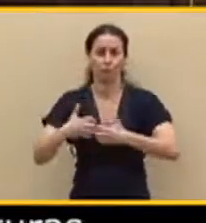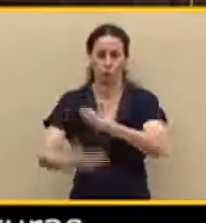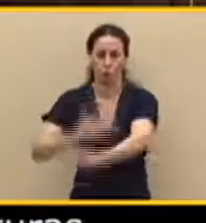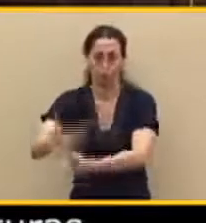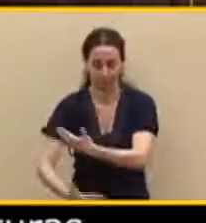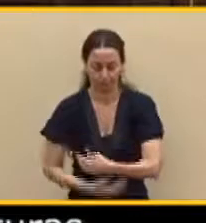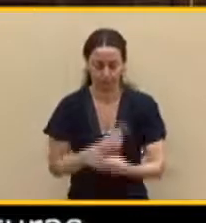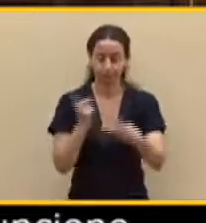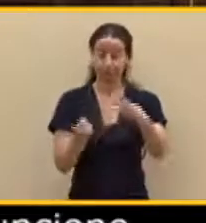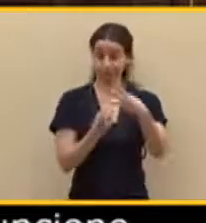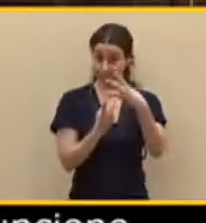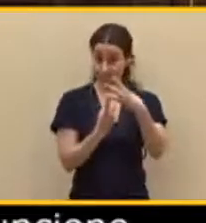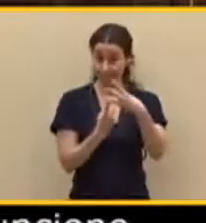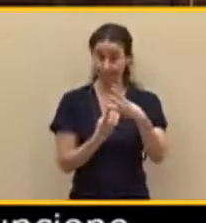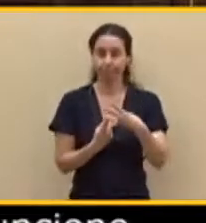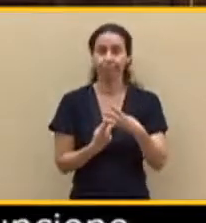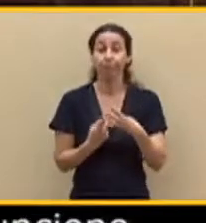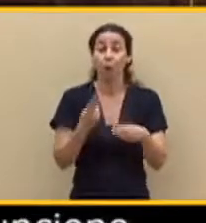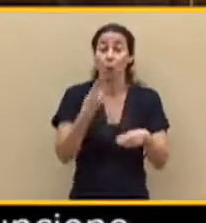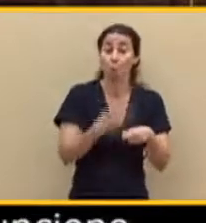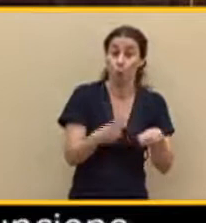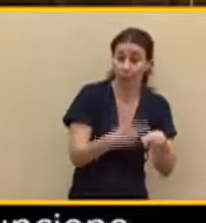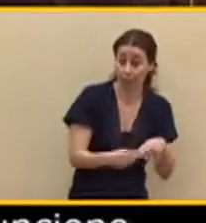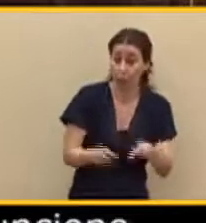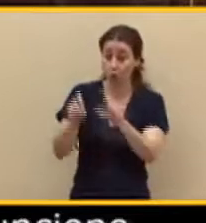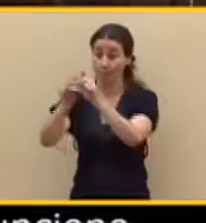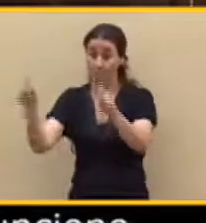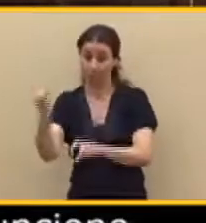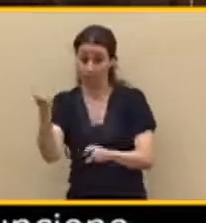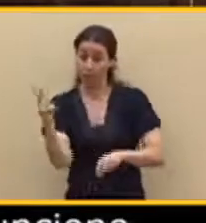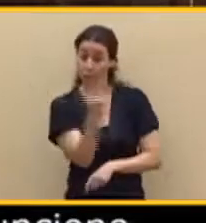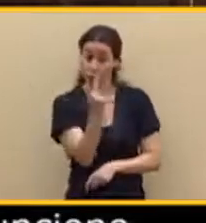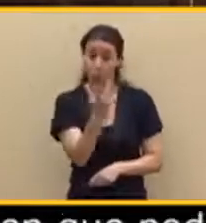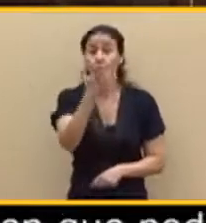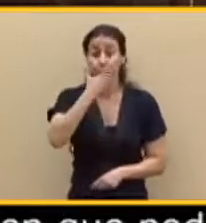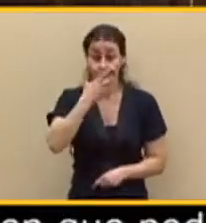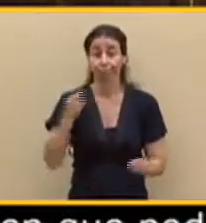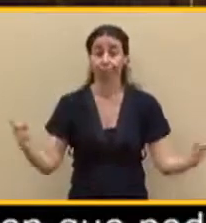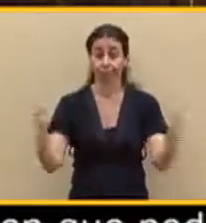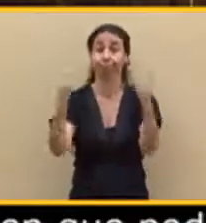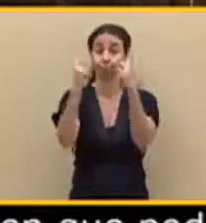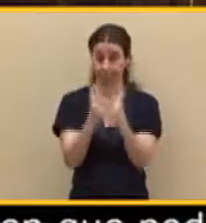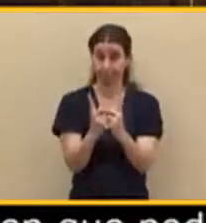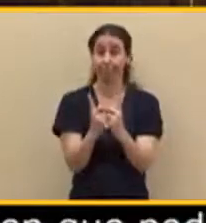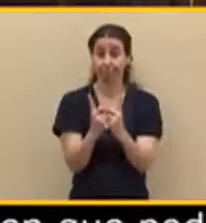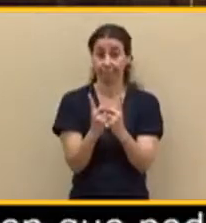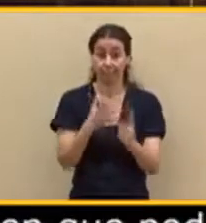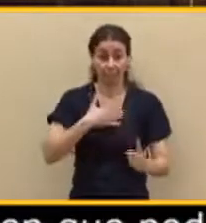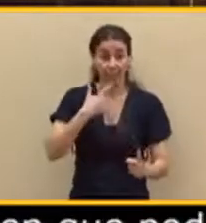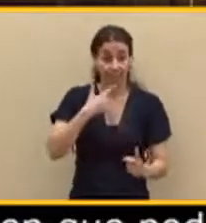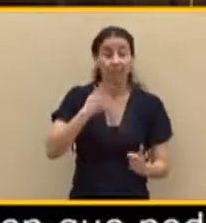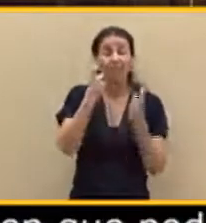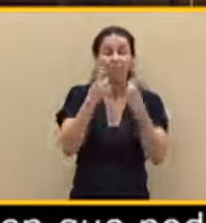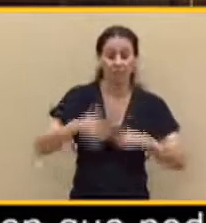lugar, el político y el empresario tienen que poder conocerse. Para esto se necesitan espacios de trabajo y espacios